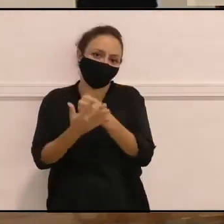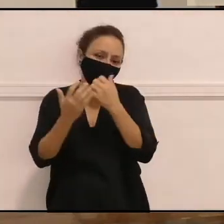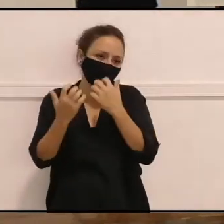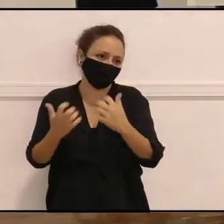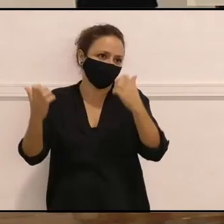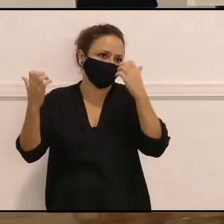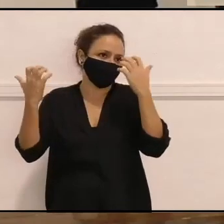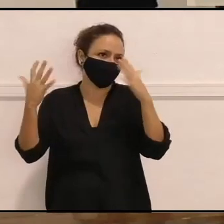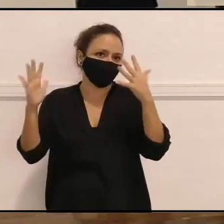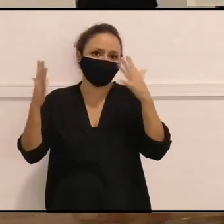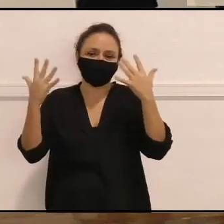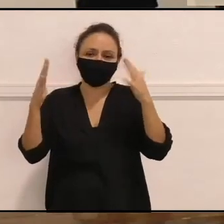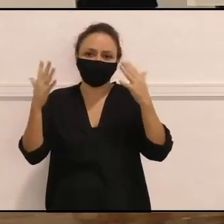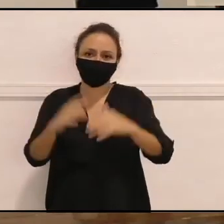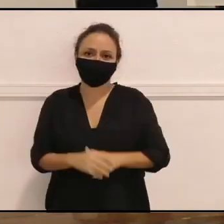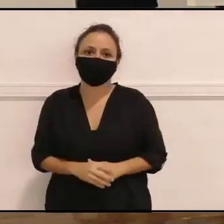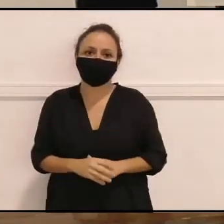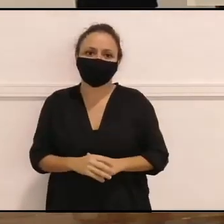Gracias.